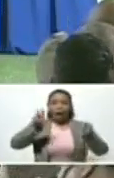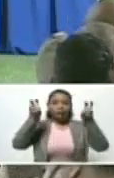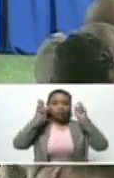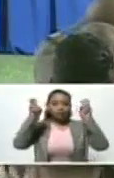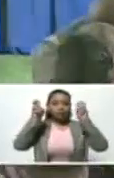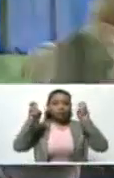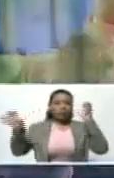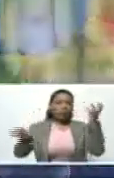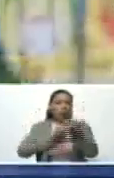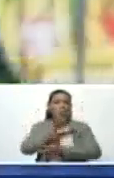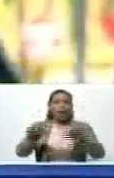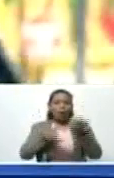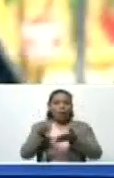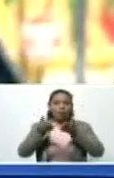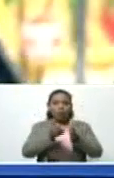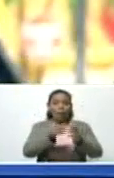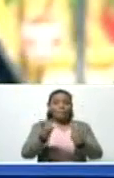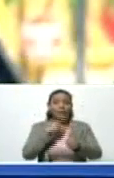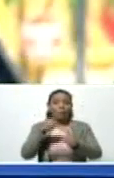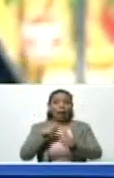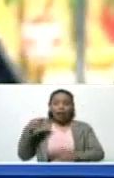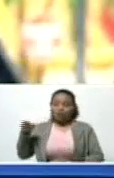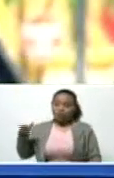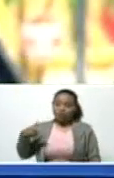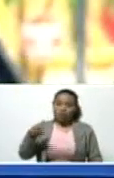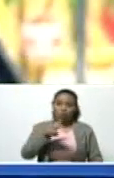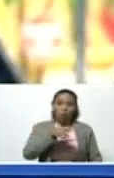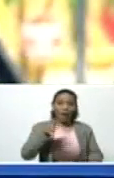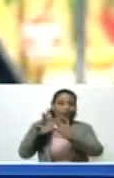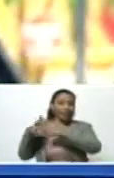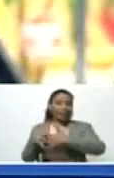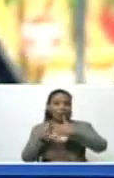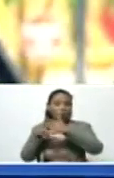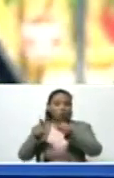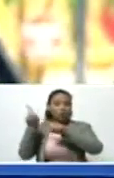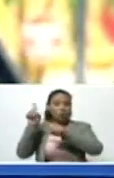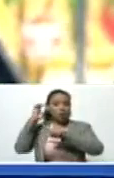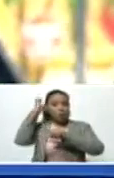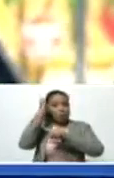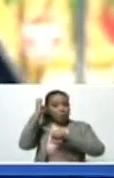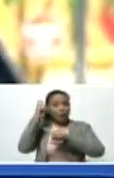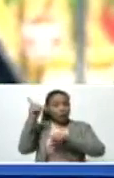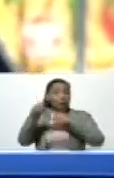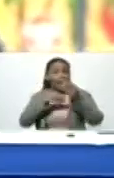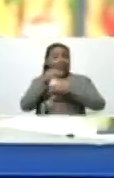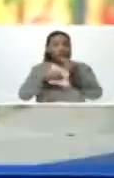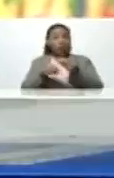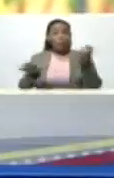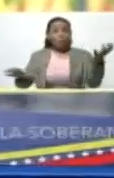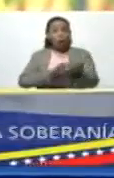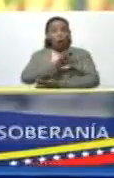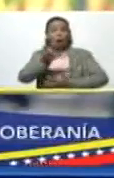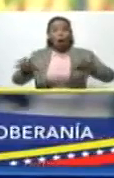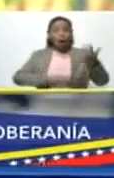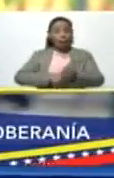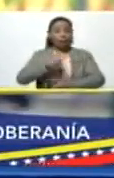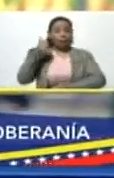la crisis de las cuencas de los principales ríos en Estados Unidos y en Europa. Se está dando casi la crisis,